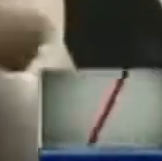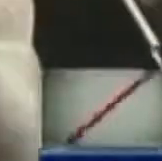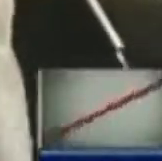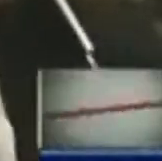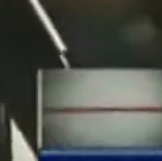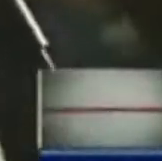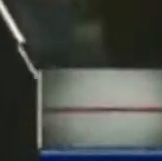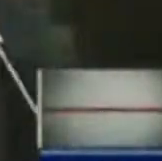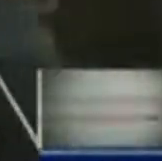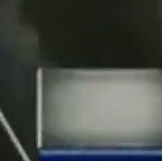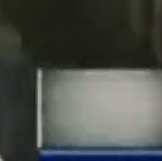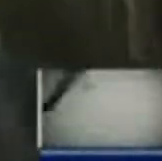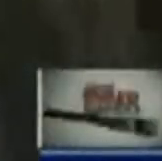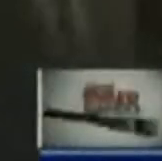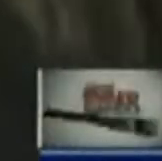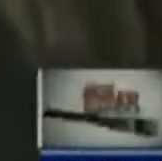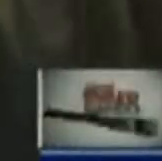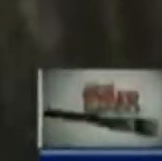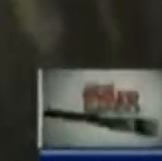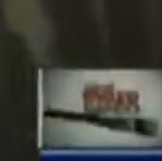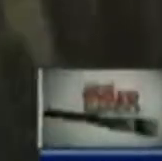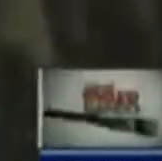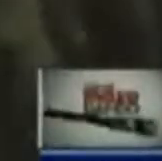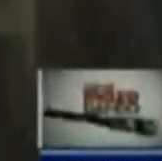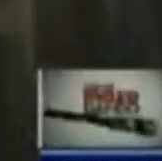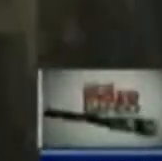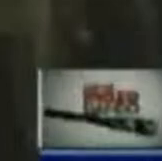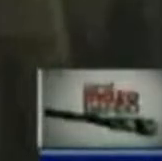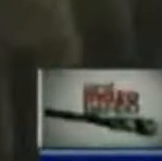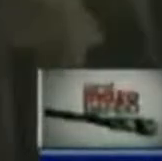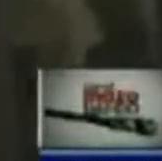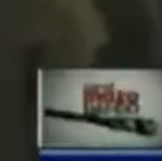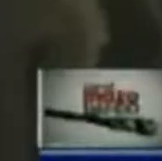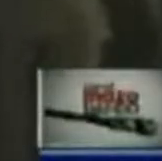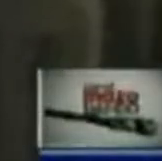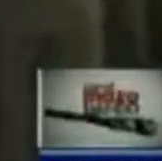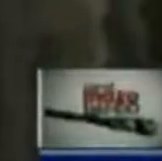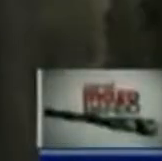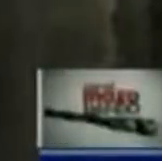cuando el puente no existía en la boquerías